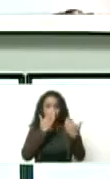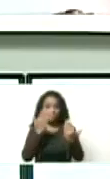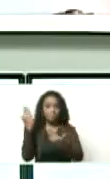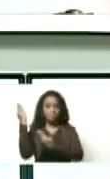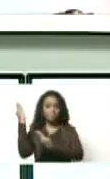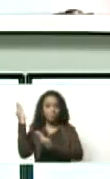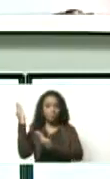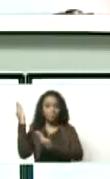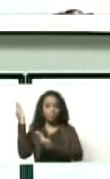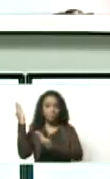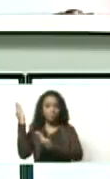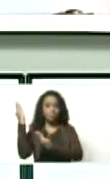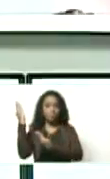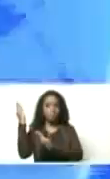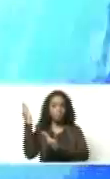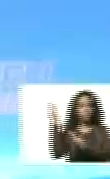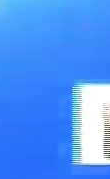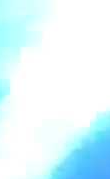Vega.